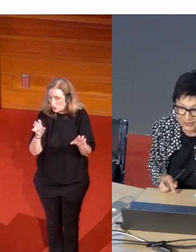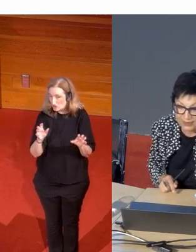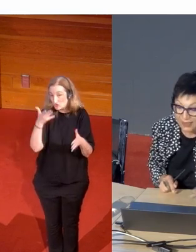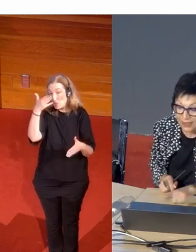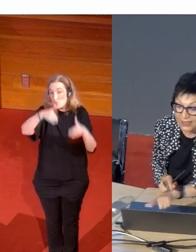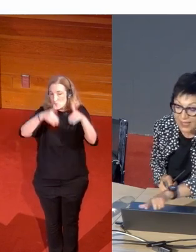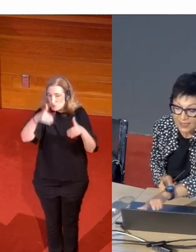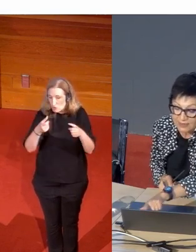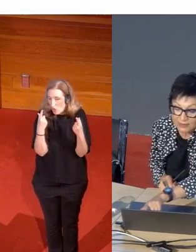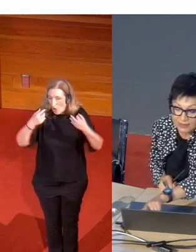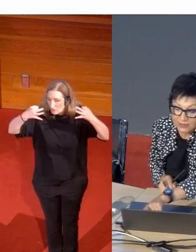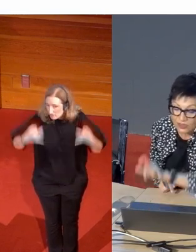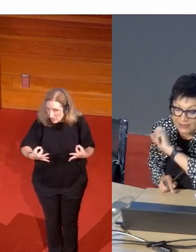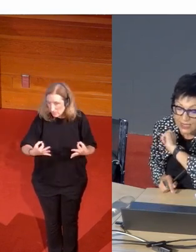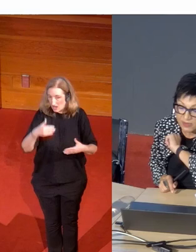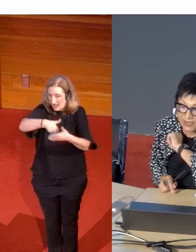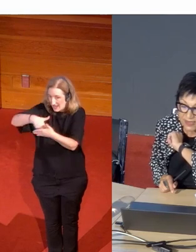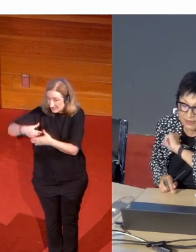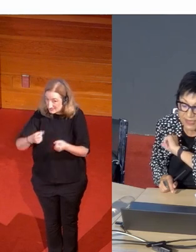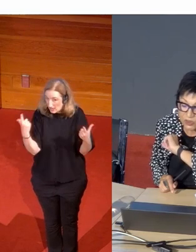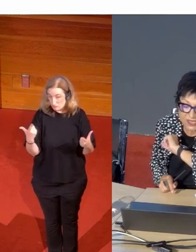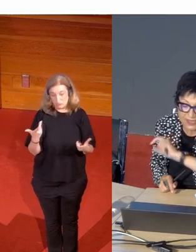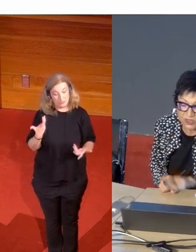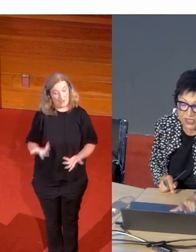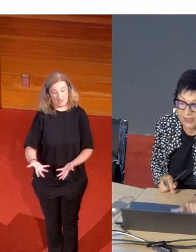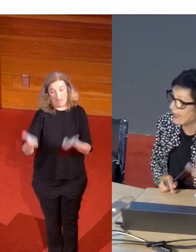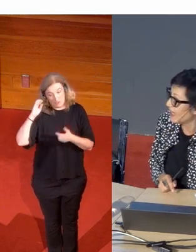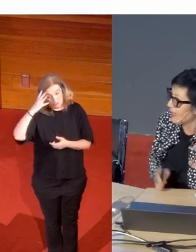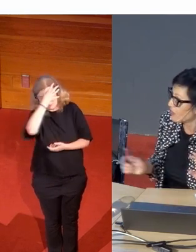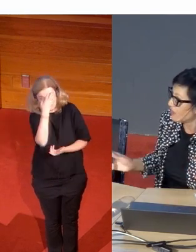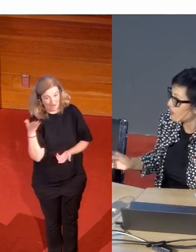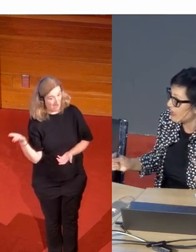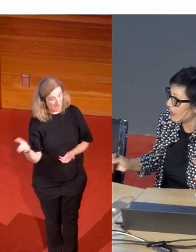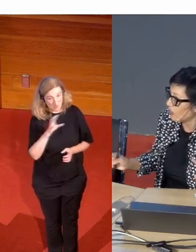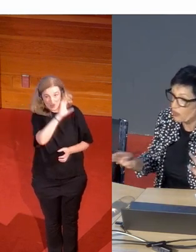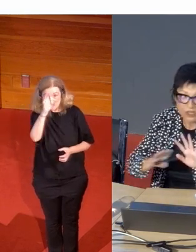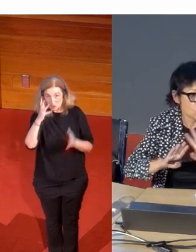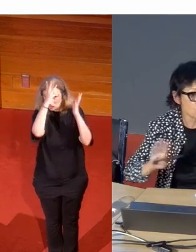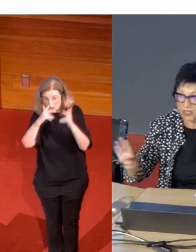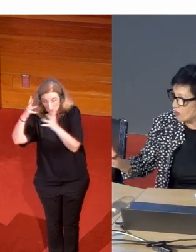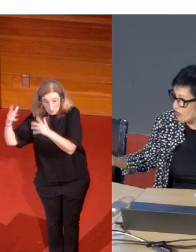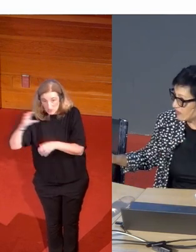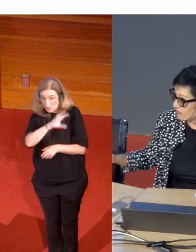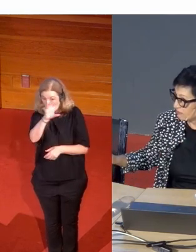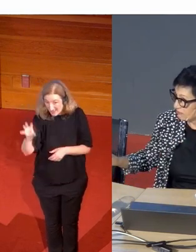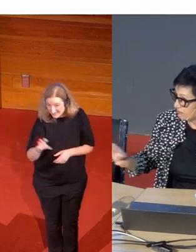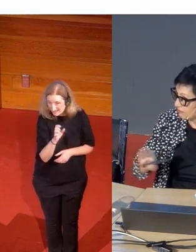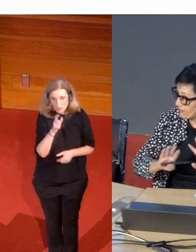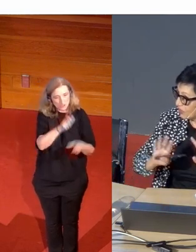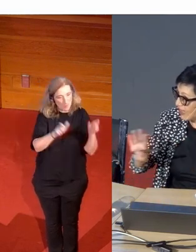electorales y ahí Donald Trump les sacó 306 y gilar y 232 no hay